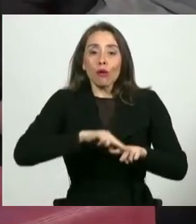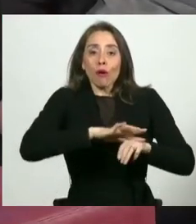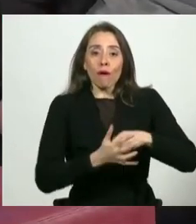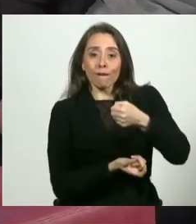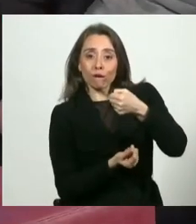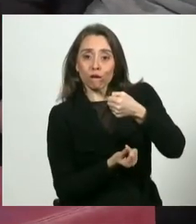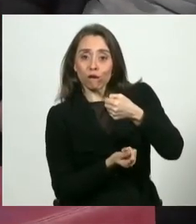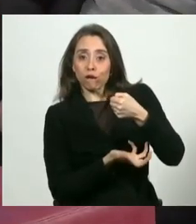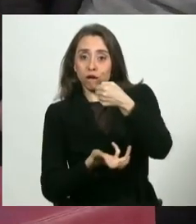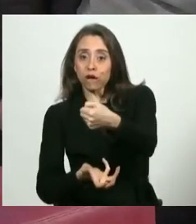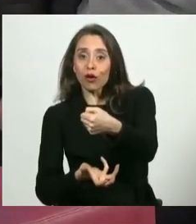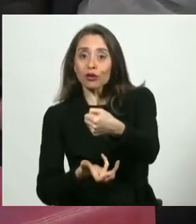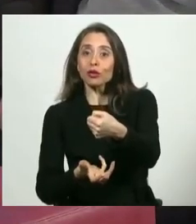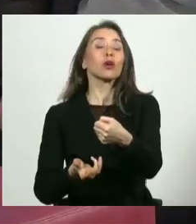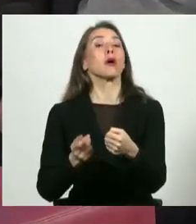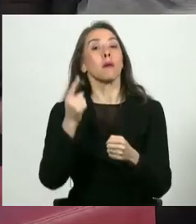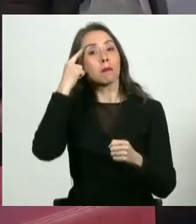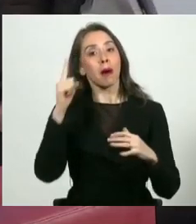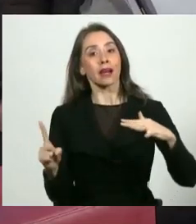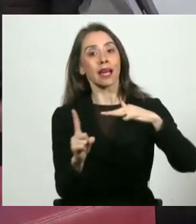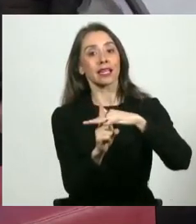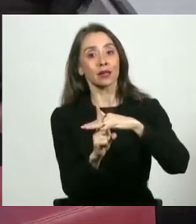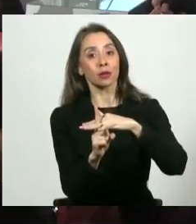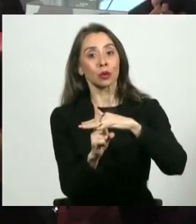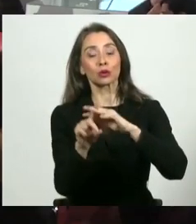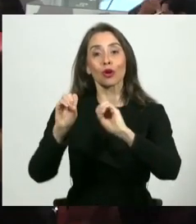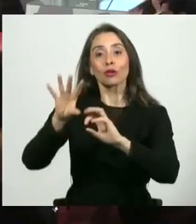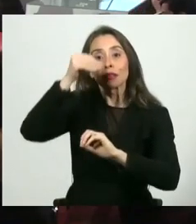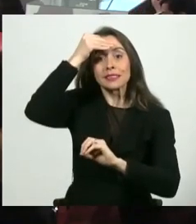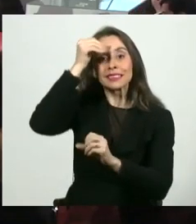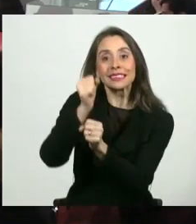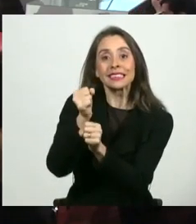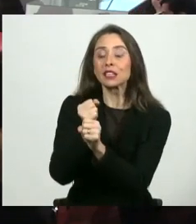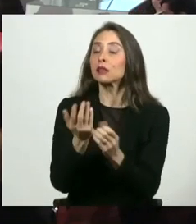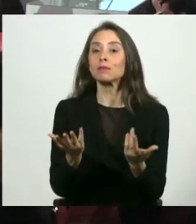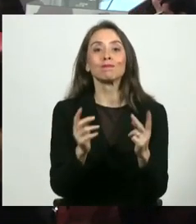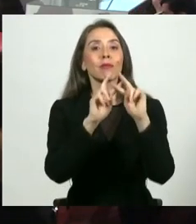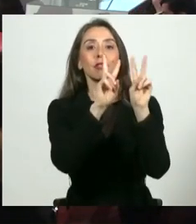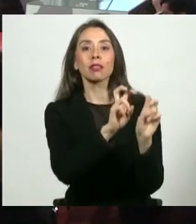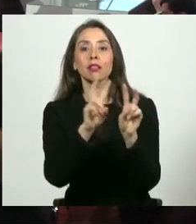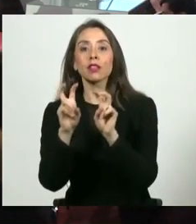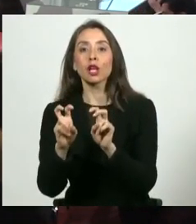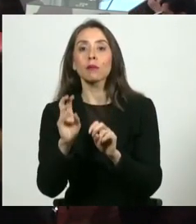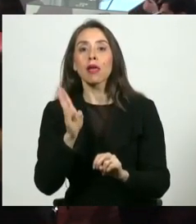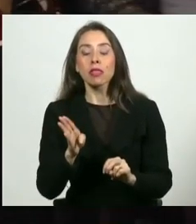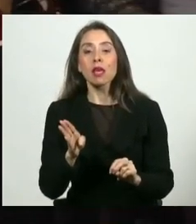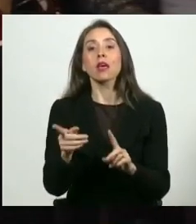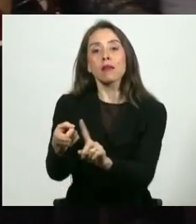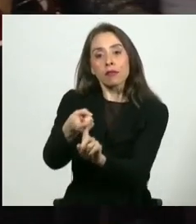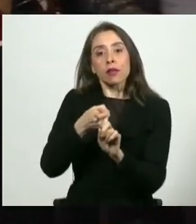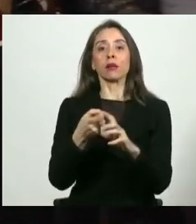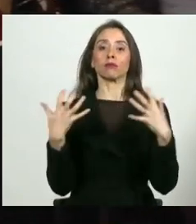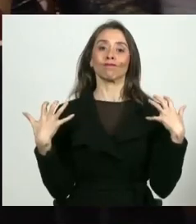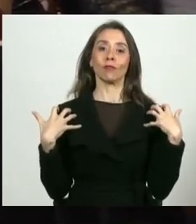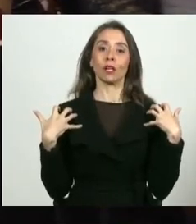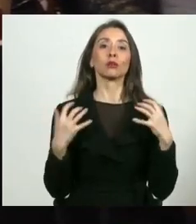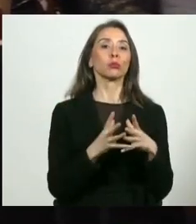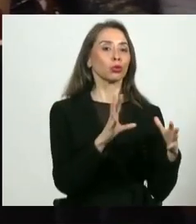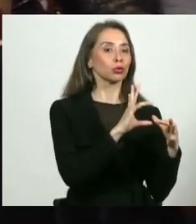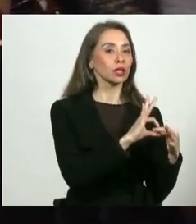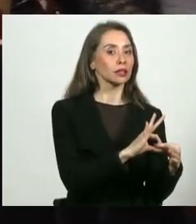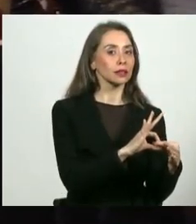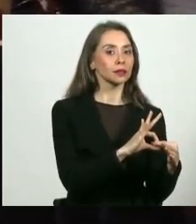para rehabilitación e inclusión son bajos y son materias de las cuales nosotros debiésemos hacernos cargo. Muchas